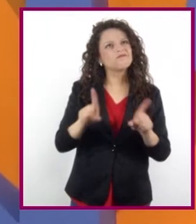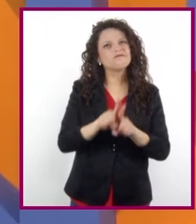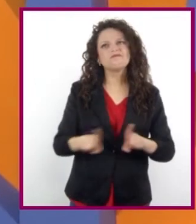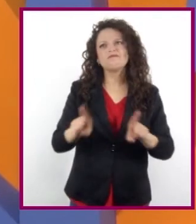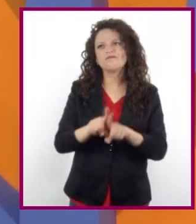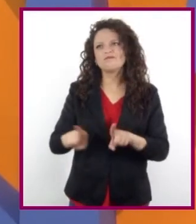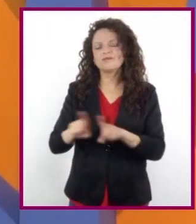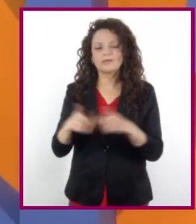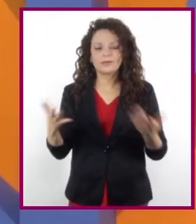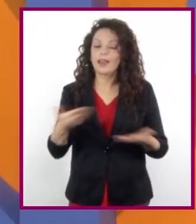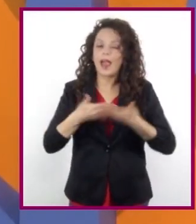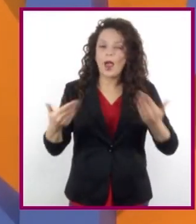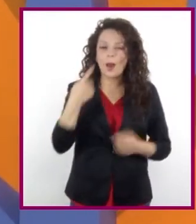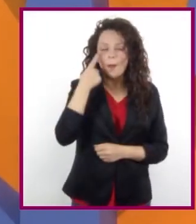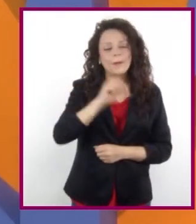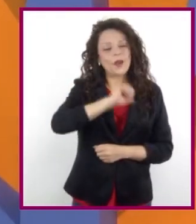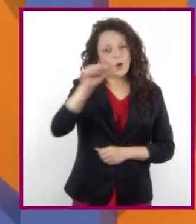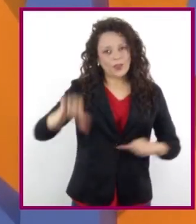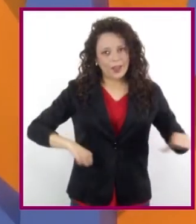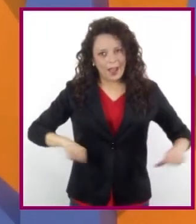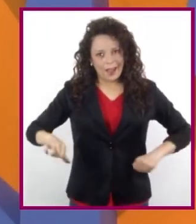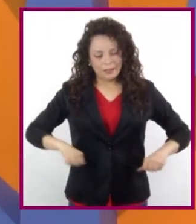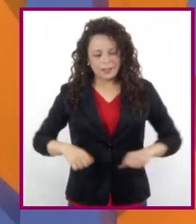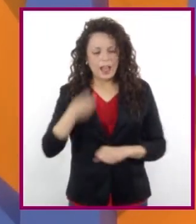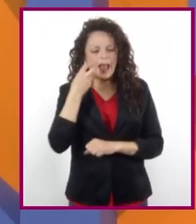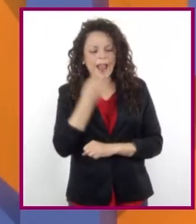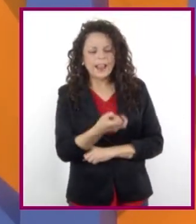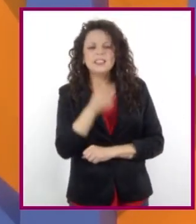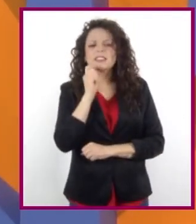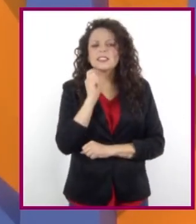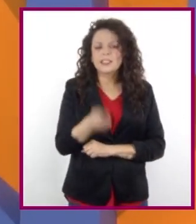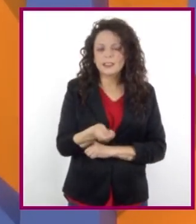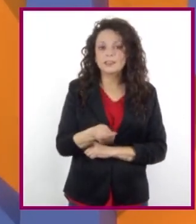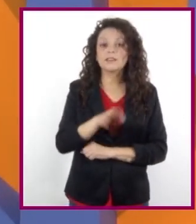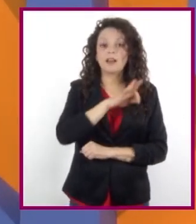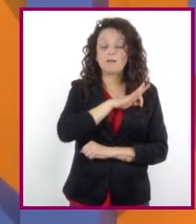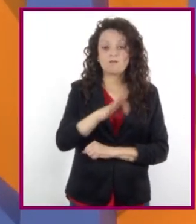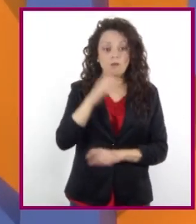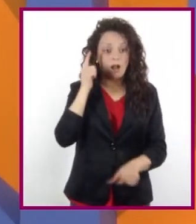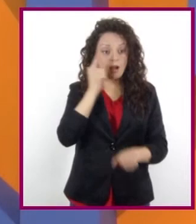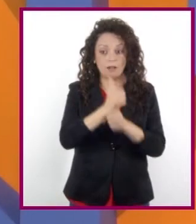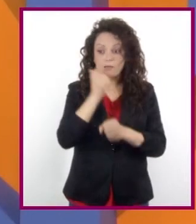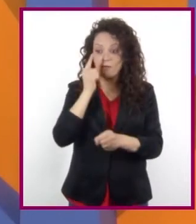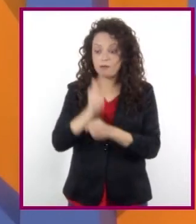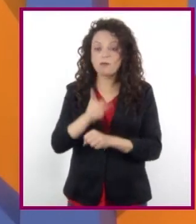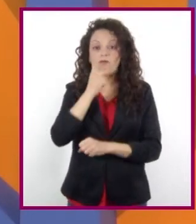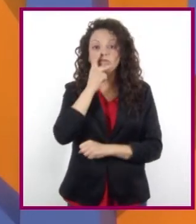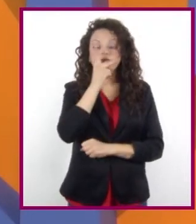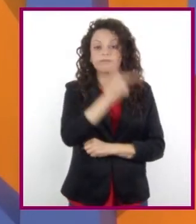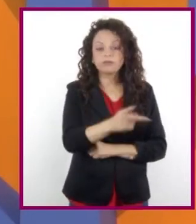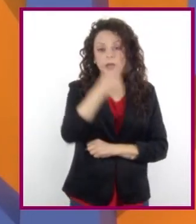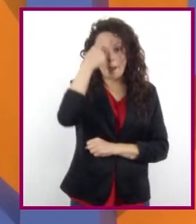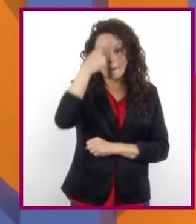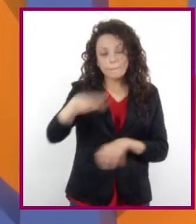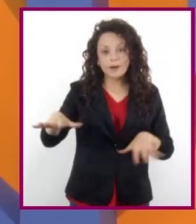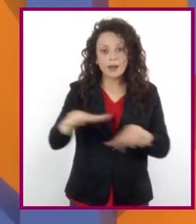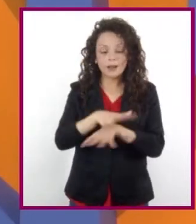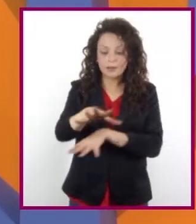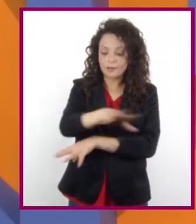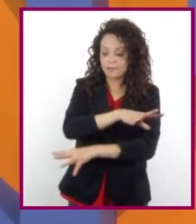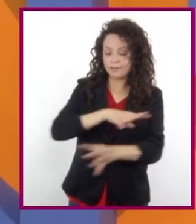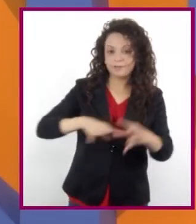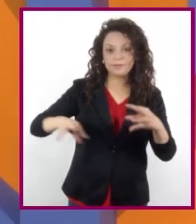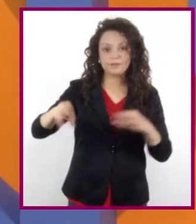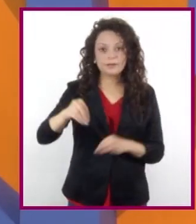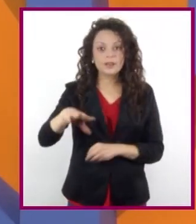realizaremos otra actividad. Esta consiste en identificar los pronombres empleados para sustituir el referente